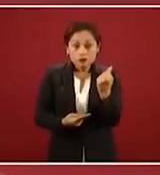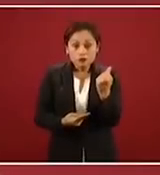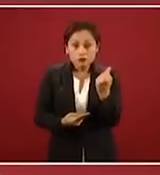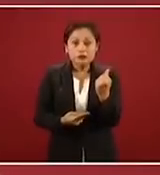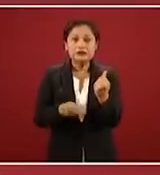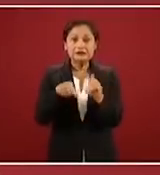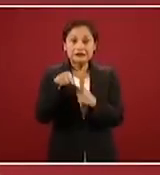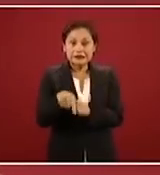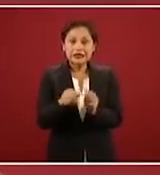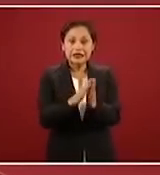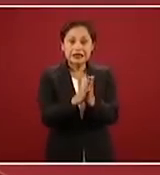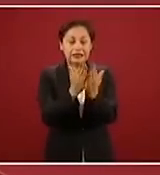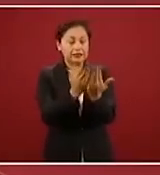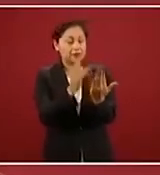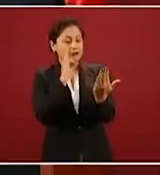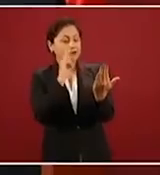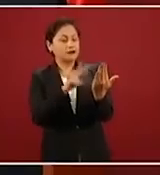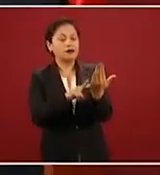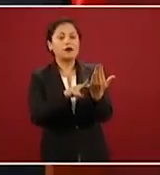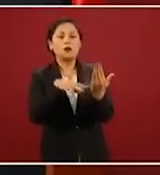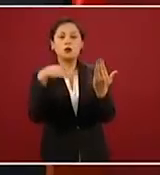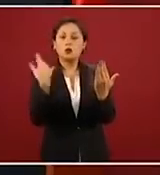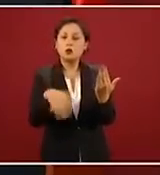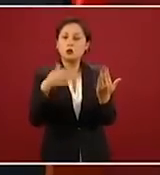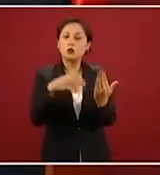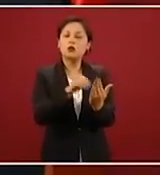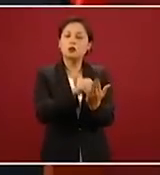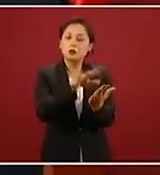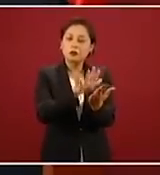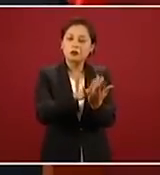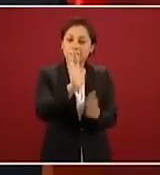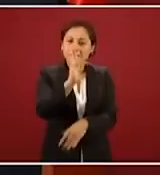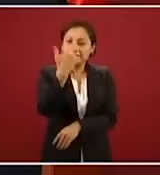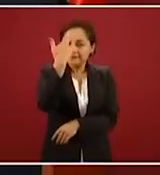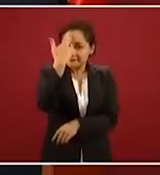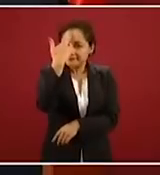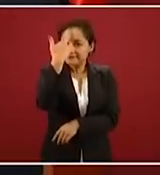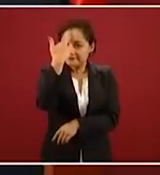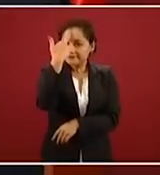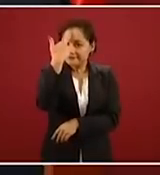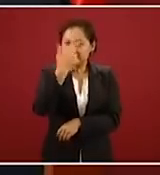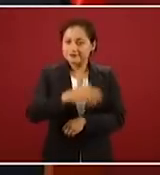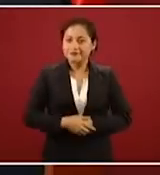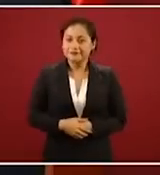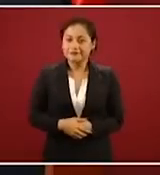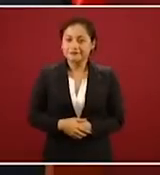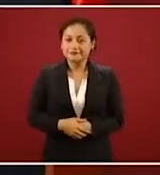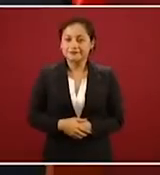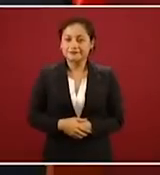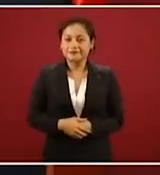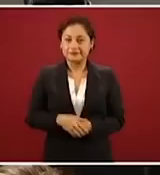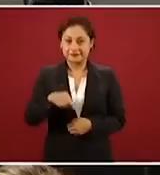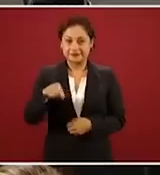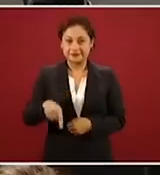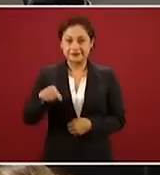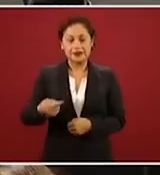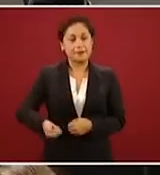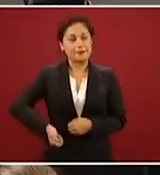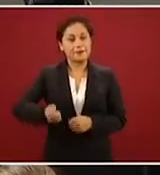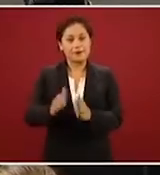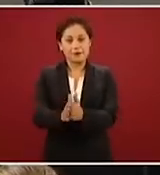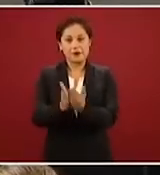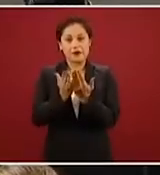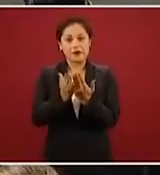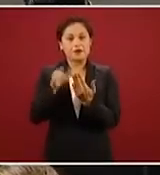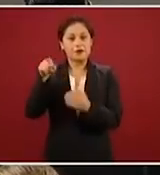estos libros, en estos primeros libros recibidos en esta escuela